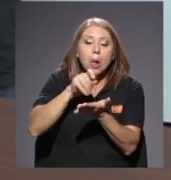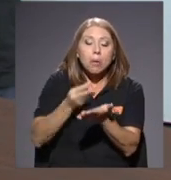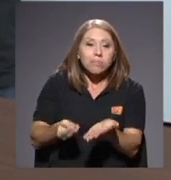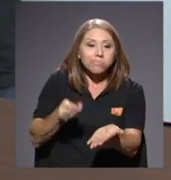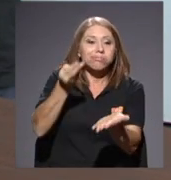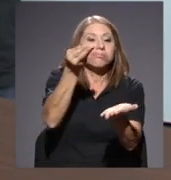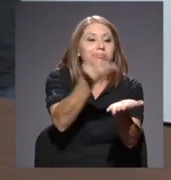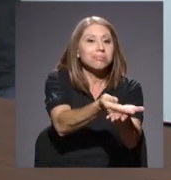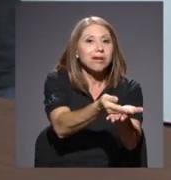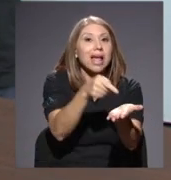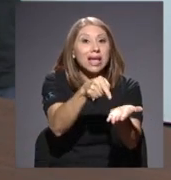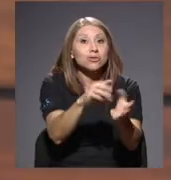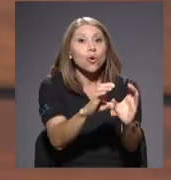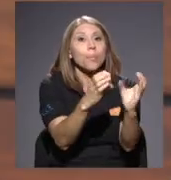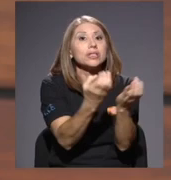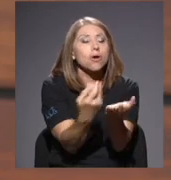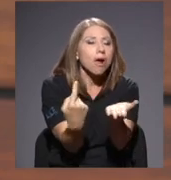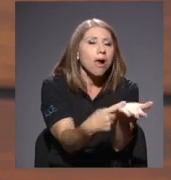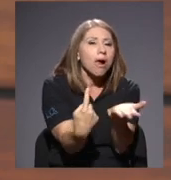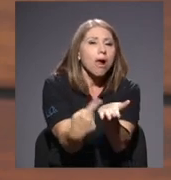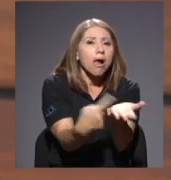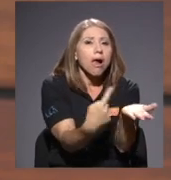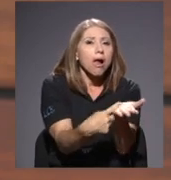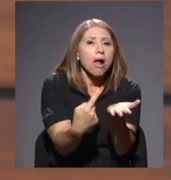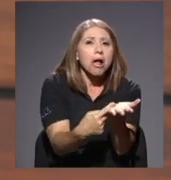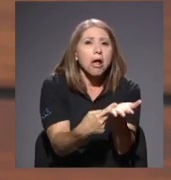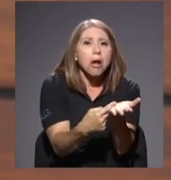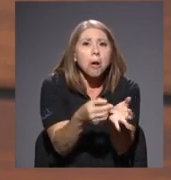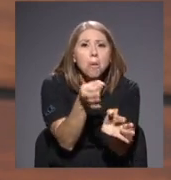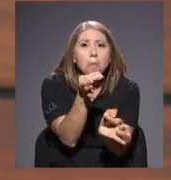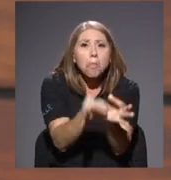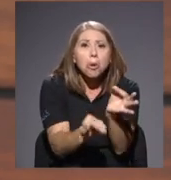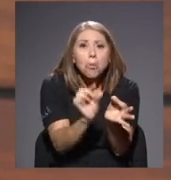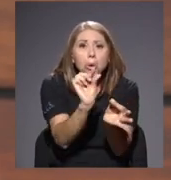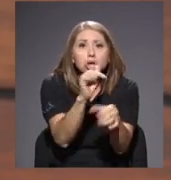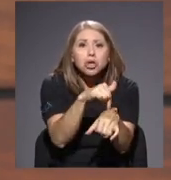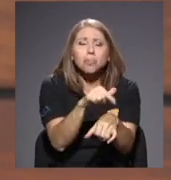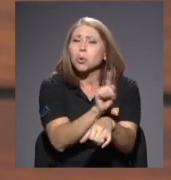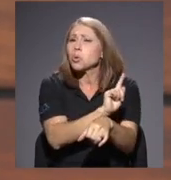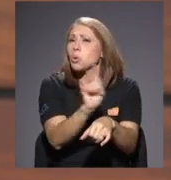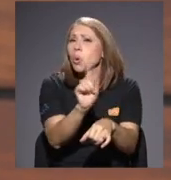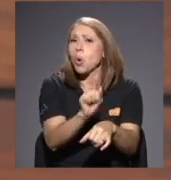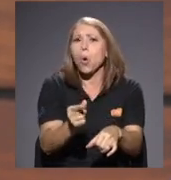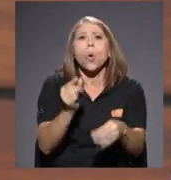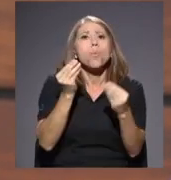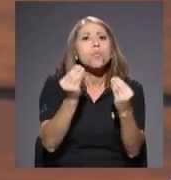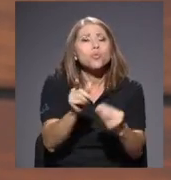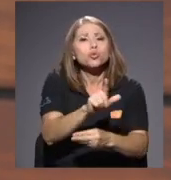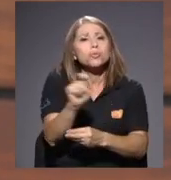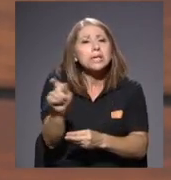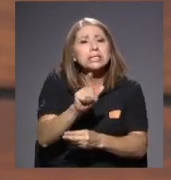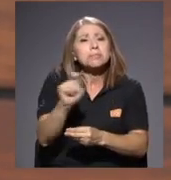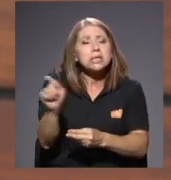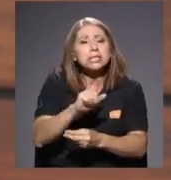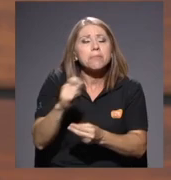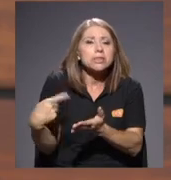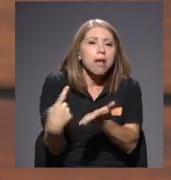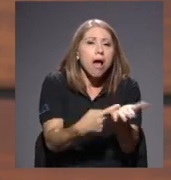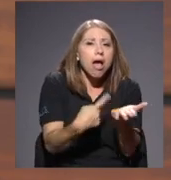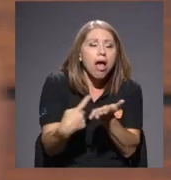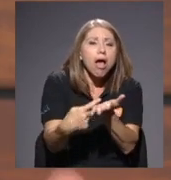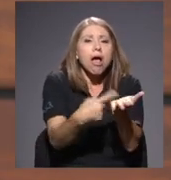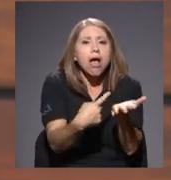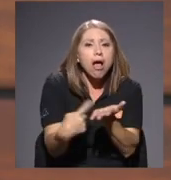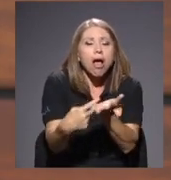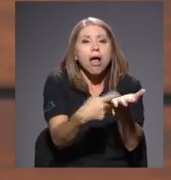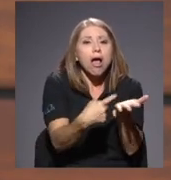eso no se discute en un momento, se discute durante muchos meses, y luego el rol de los medios de comunicación dando a conocer lo que ocurre